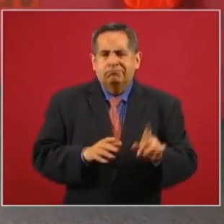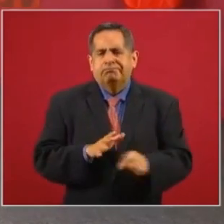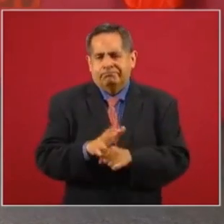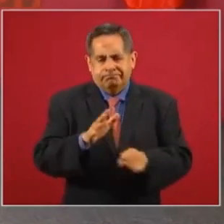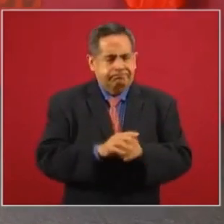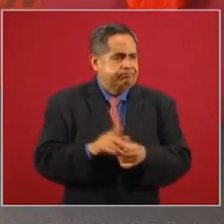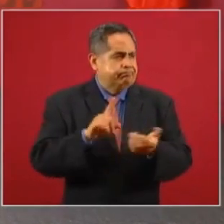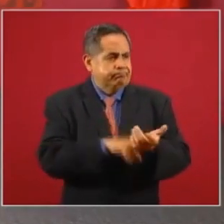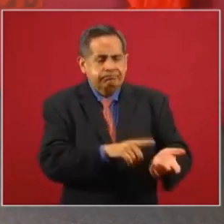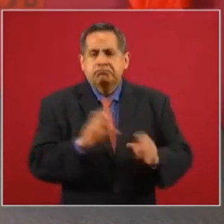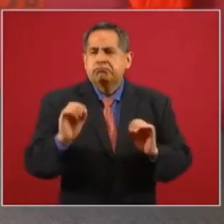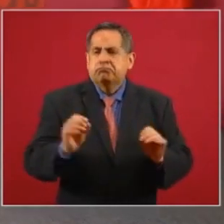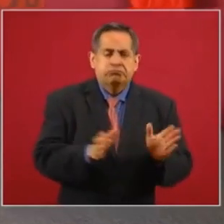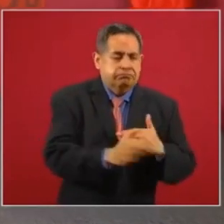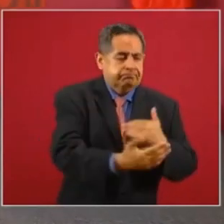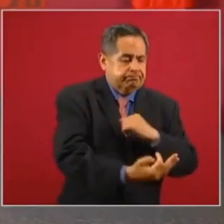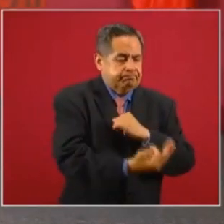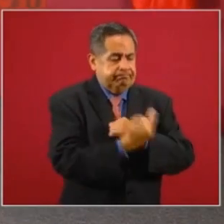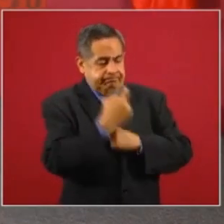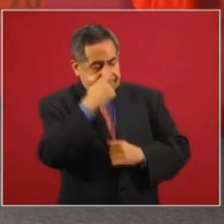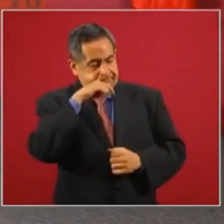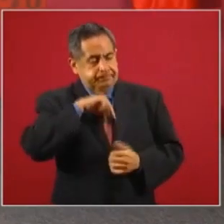para atender enfermos,